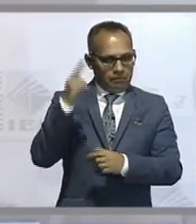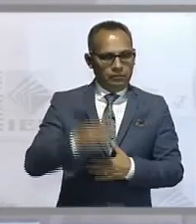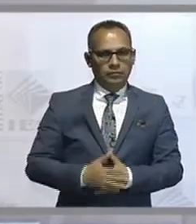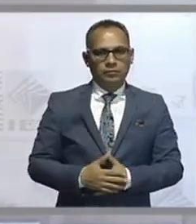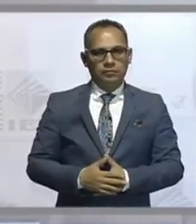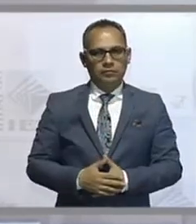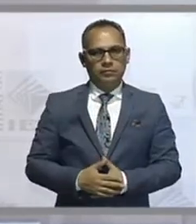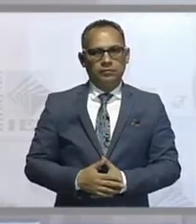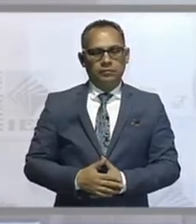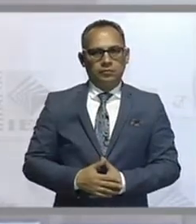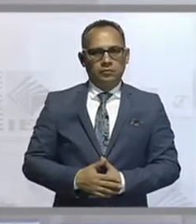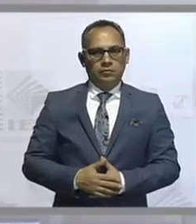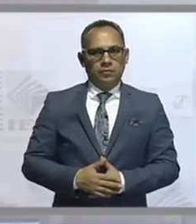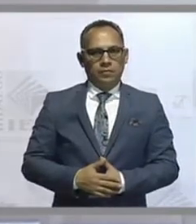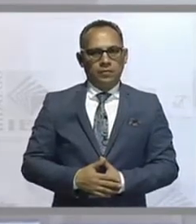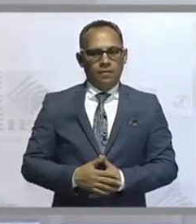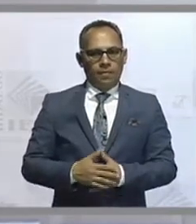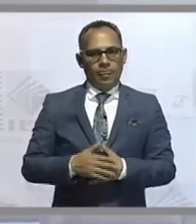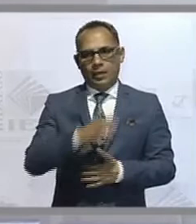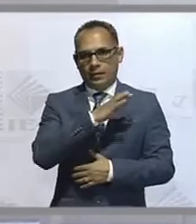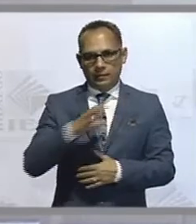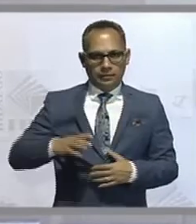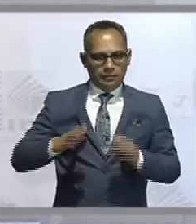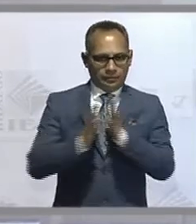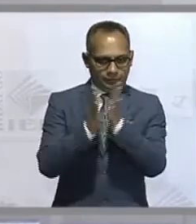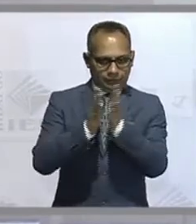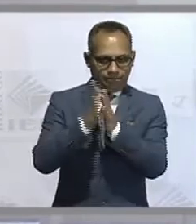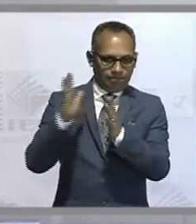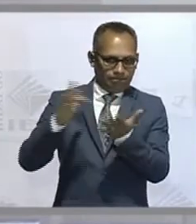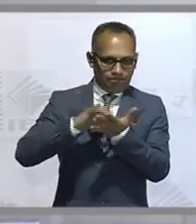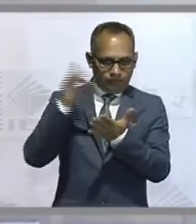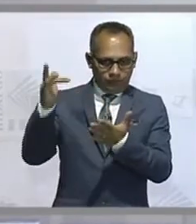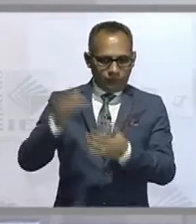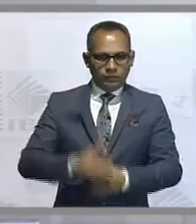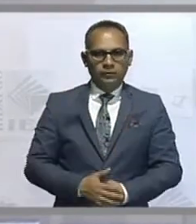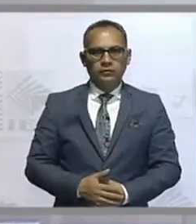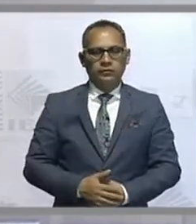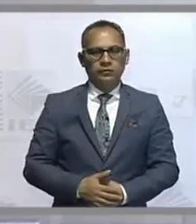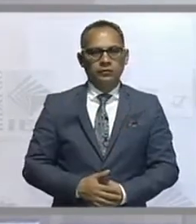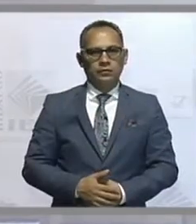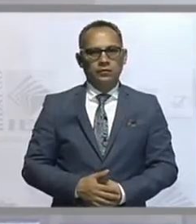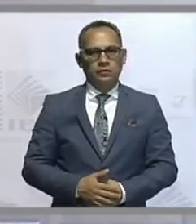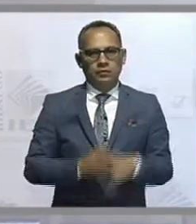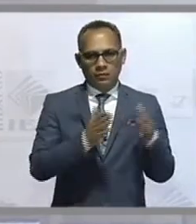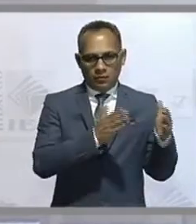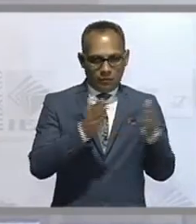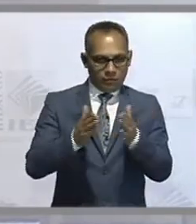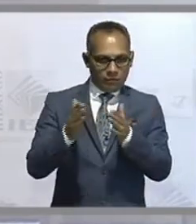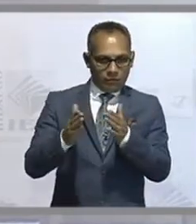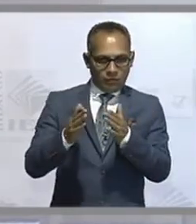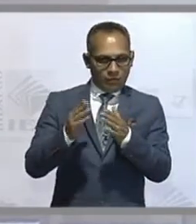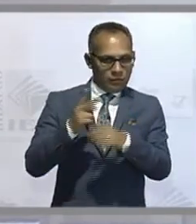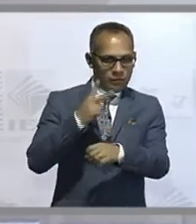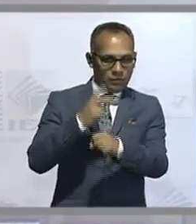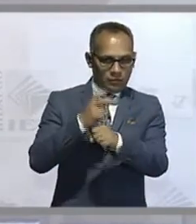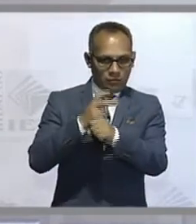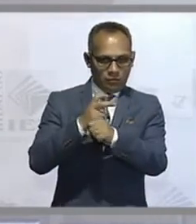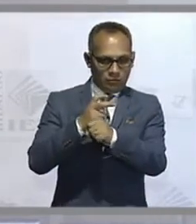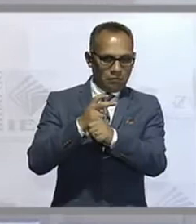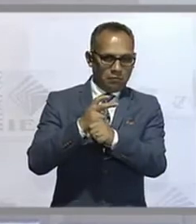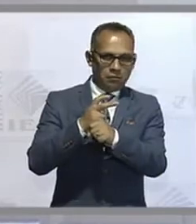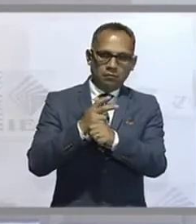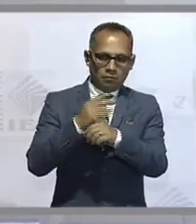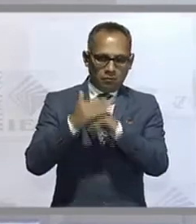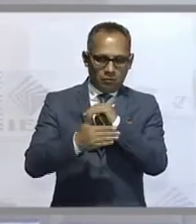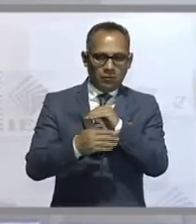gracias candidato por su participación con esta participación hemos concluido la segunda ronda de este debate e